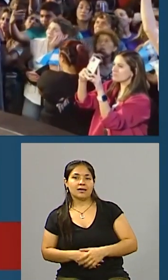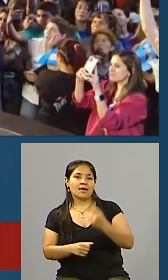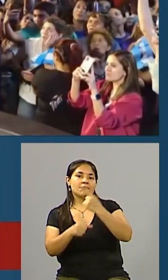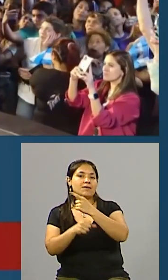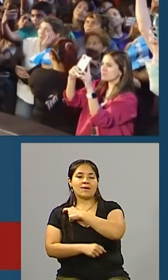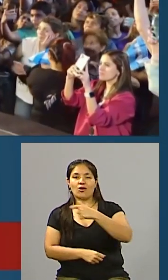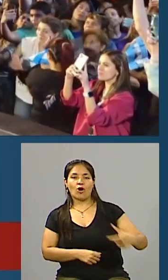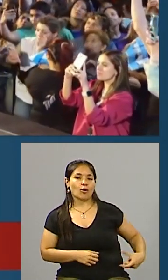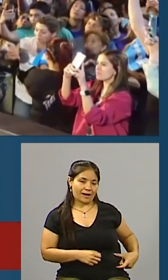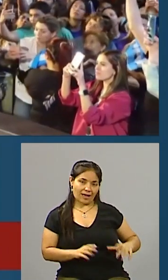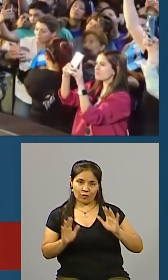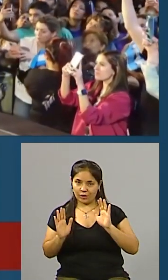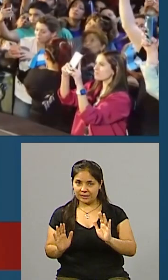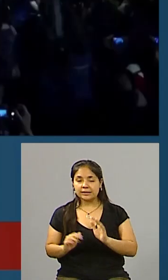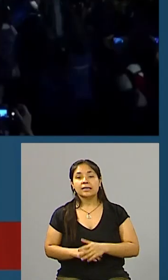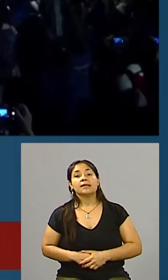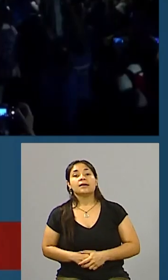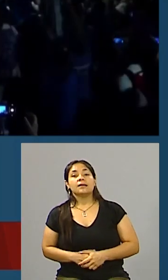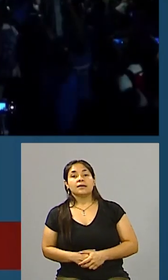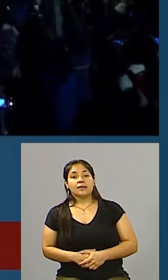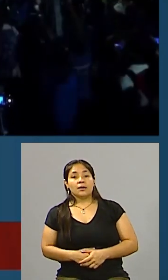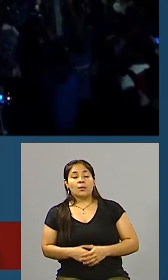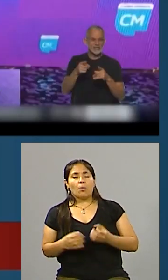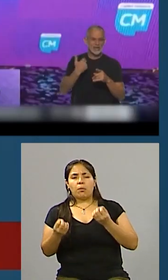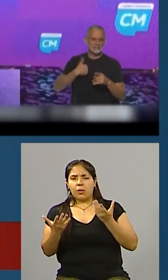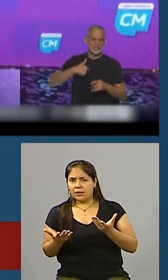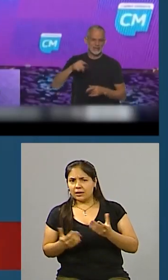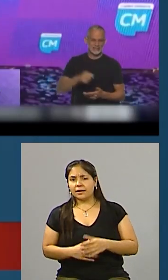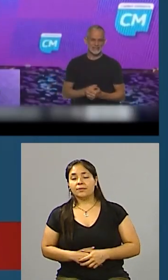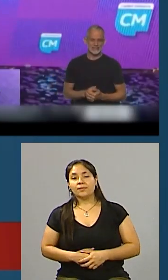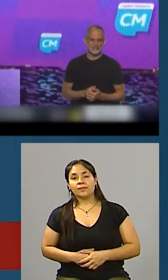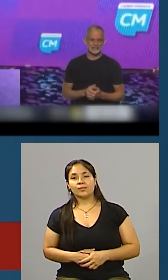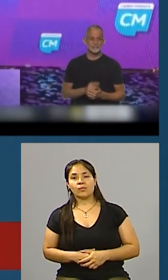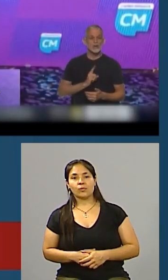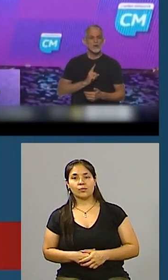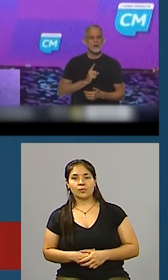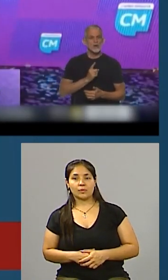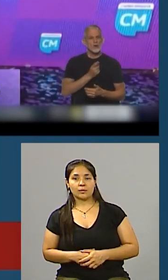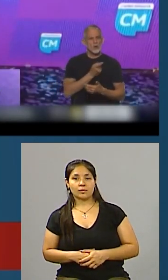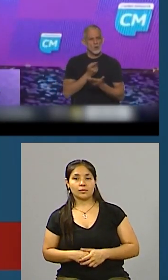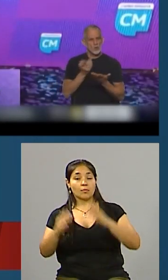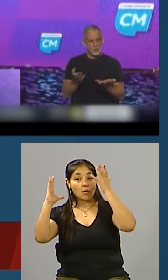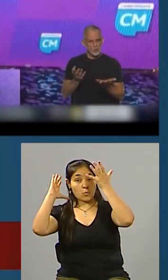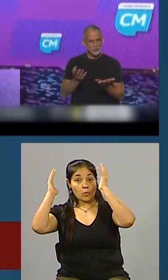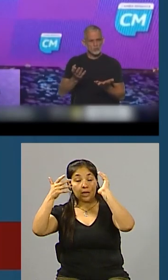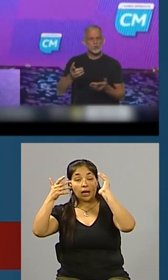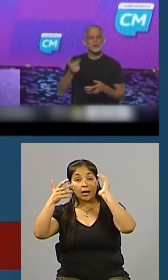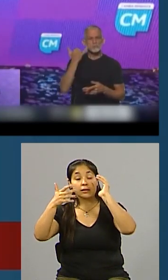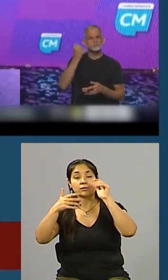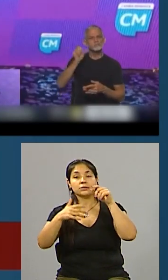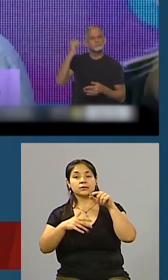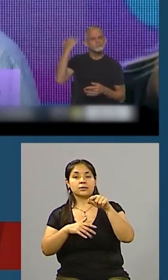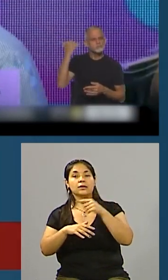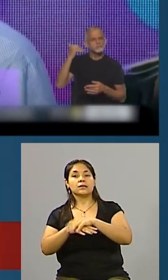gobernadores. Sobre todo porque no nos olvidemos que Javier Milei no cuenta